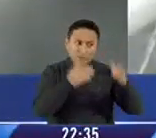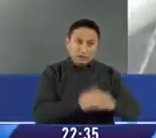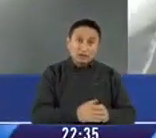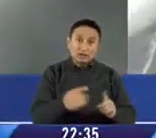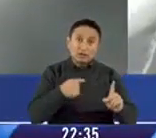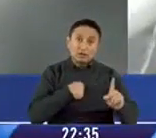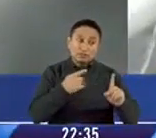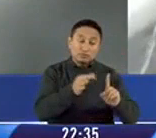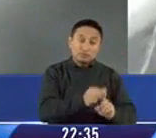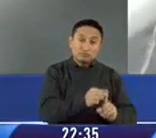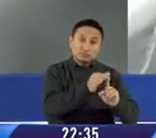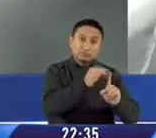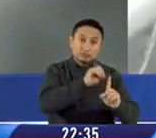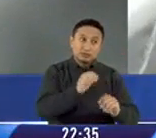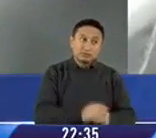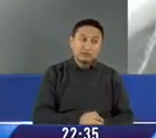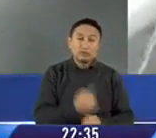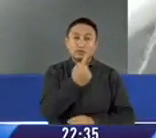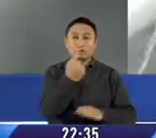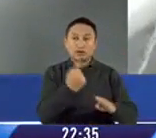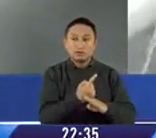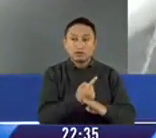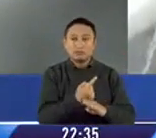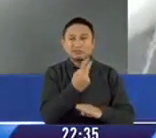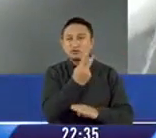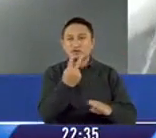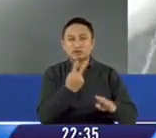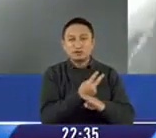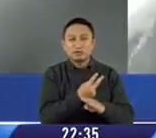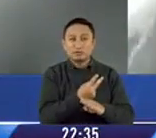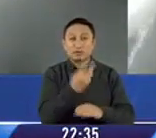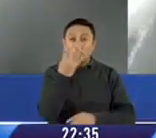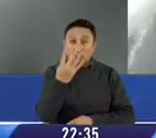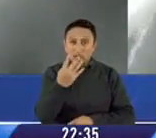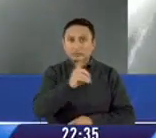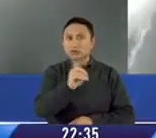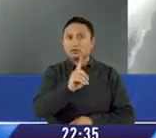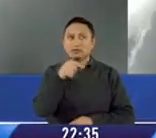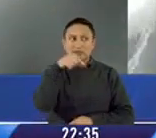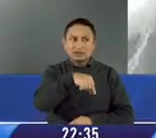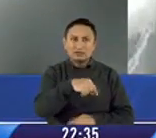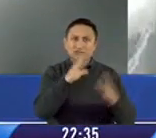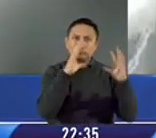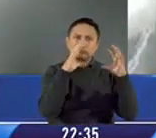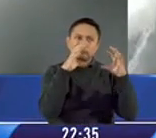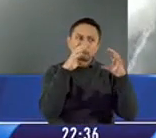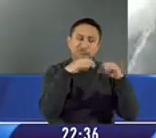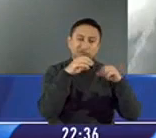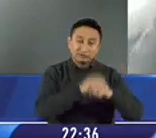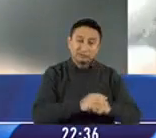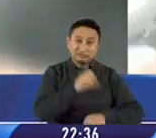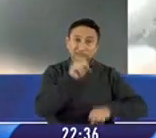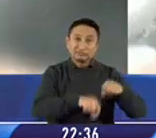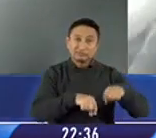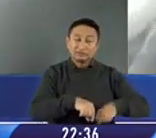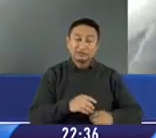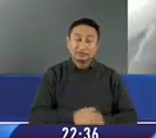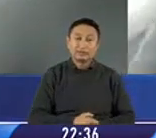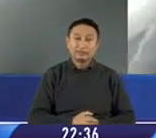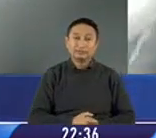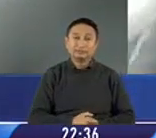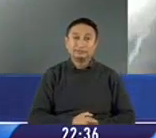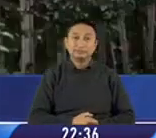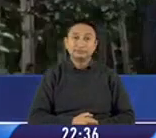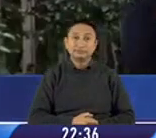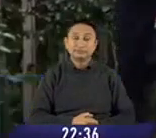priorizan. Nos quiten una hora o máximo 2 horas, pero no 4 horas, porque eso va a afectar a futuro, ¿no?, en unos par